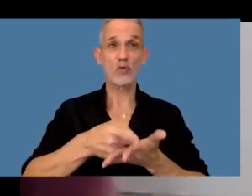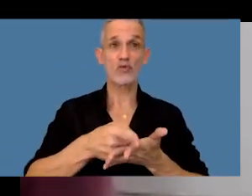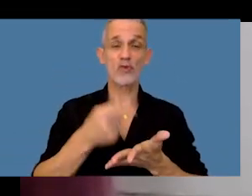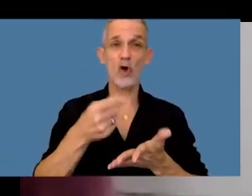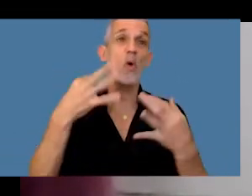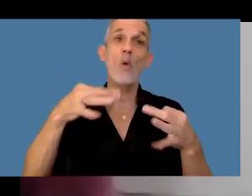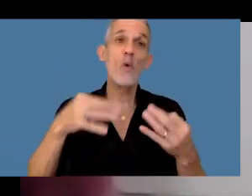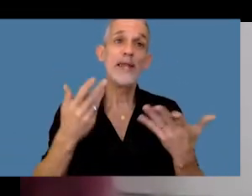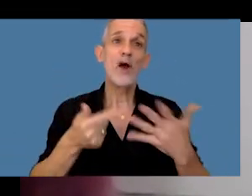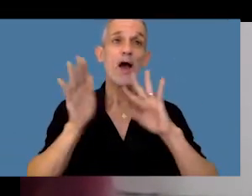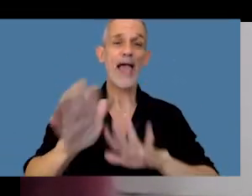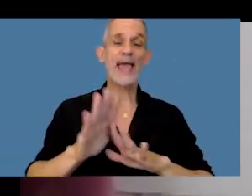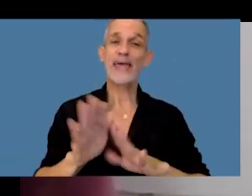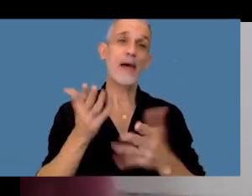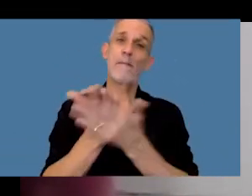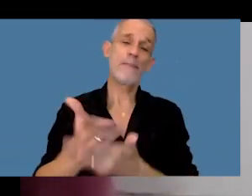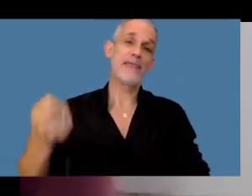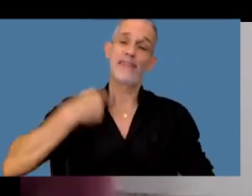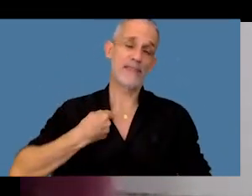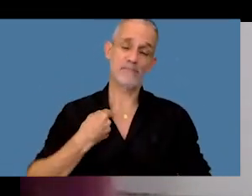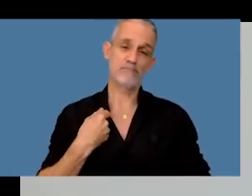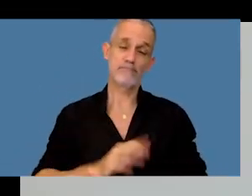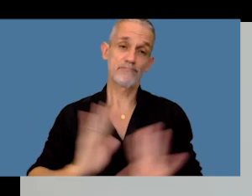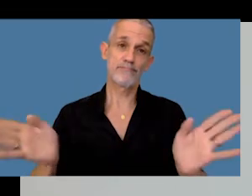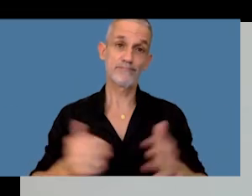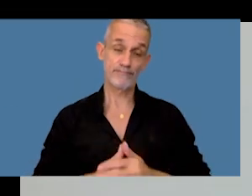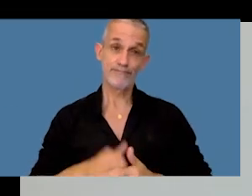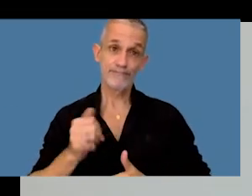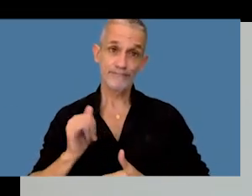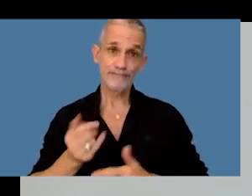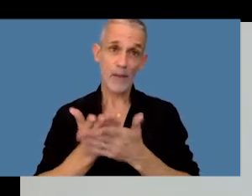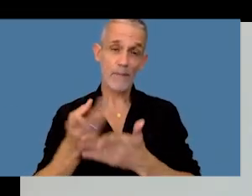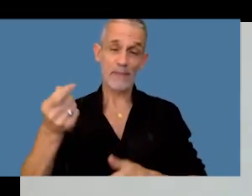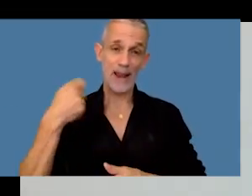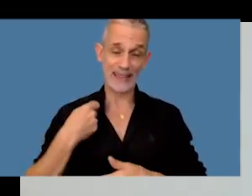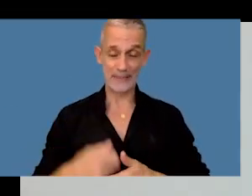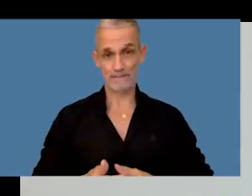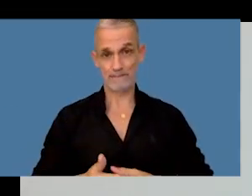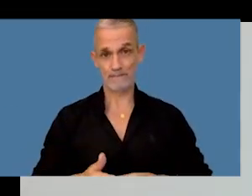único que va a quedar es pedir la devolución. Y sí.